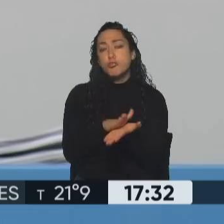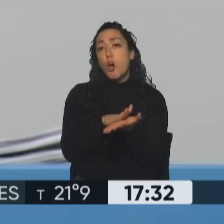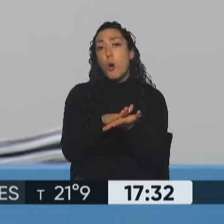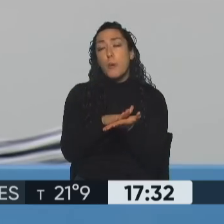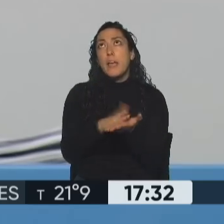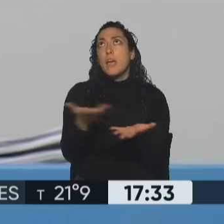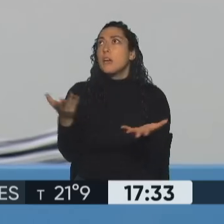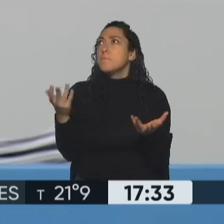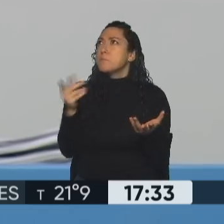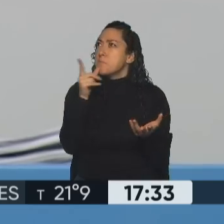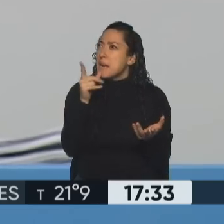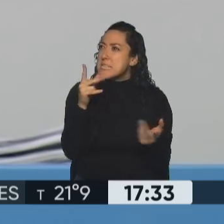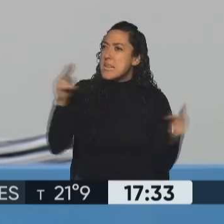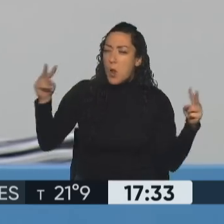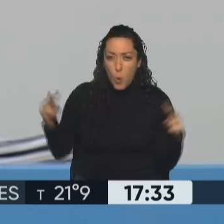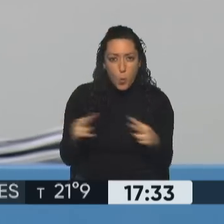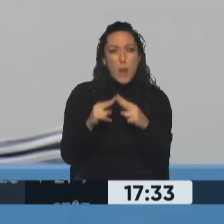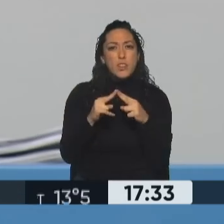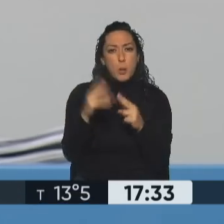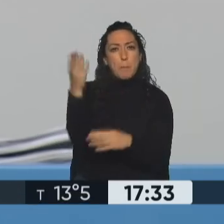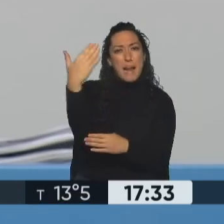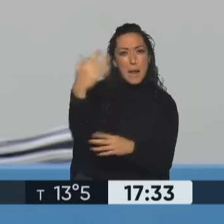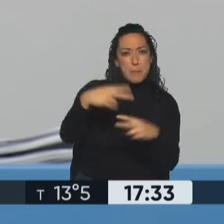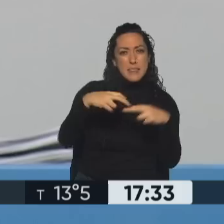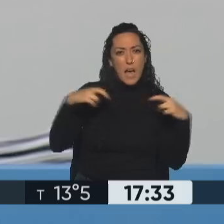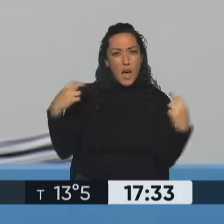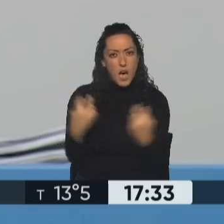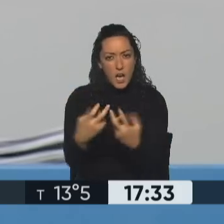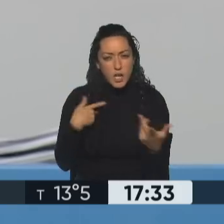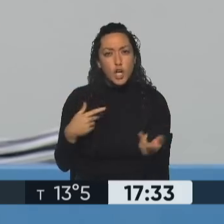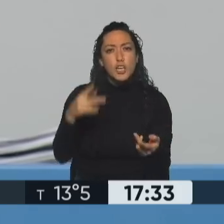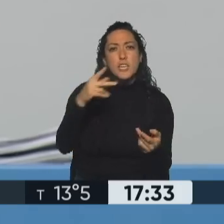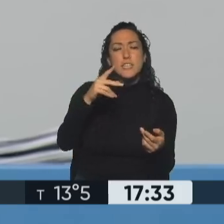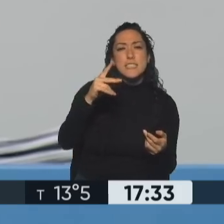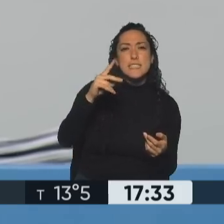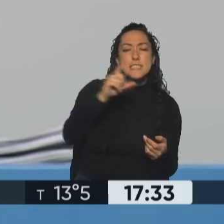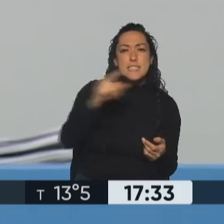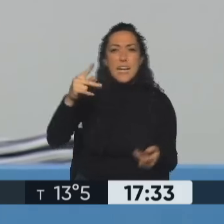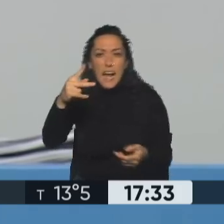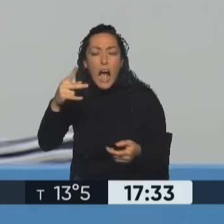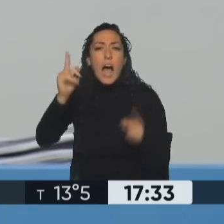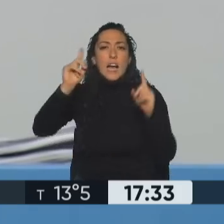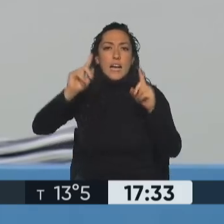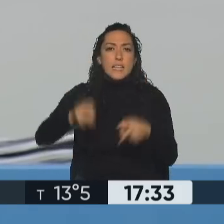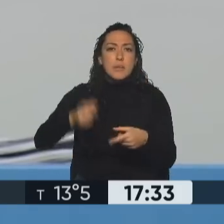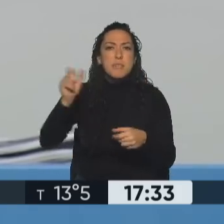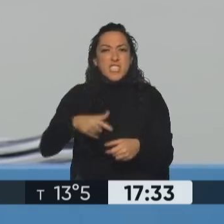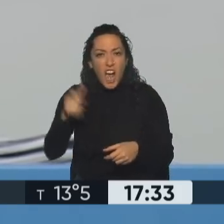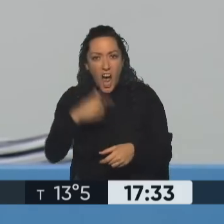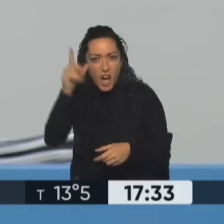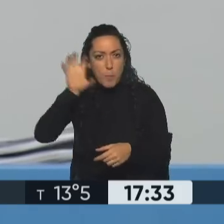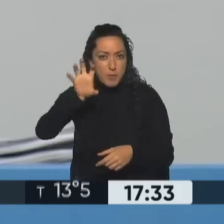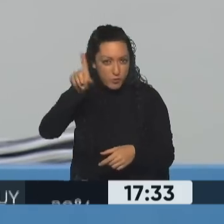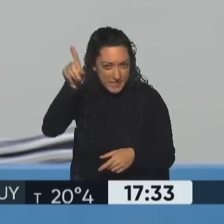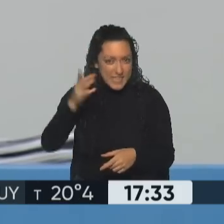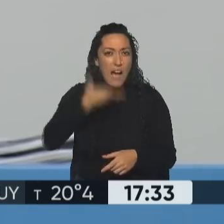del encuentro de parlamentarios en el CCK y también en el Chaco. En el Chaco creo que